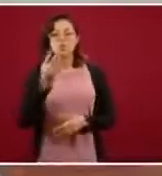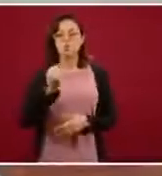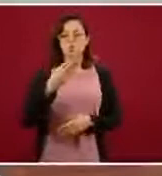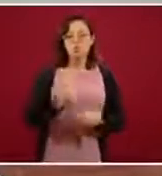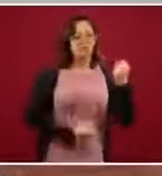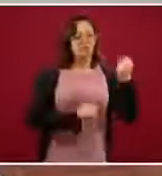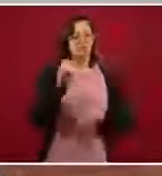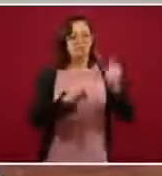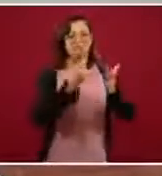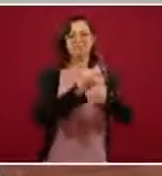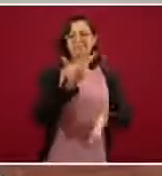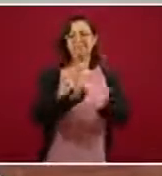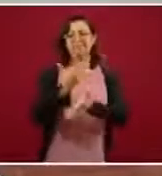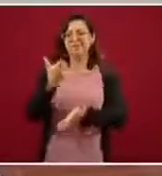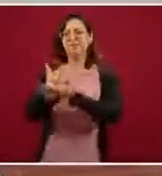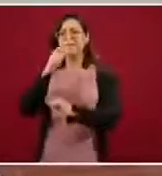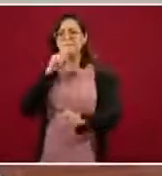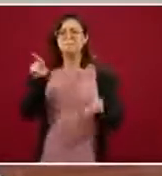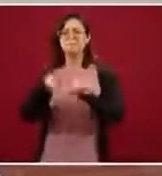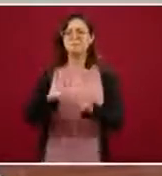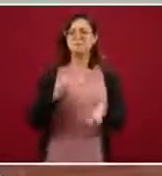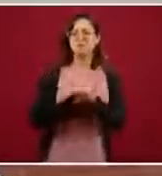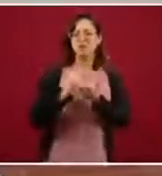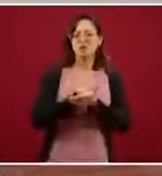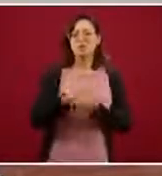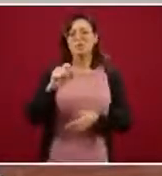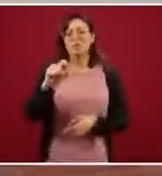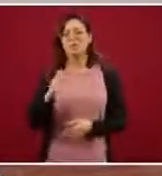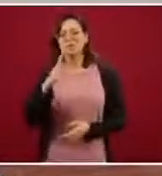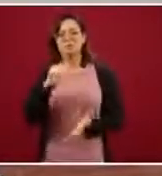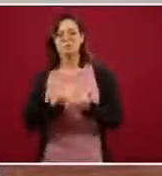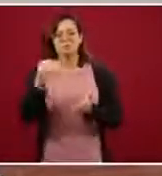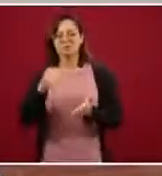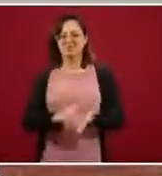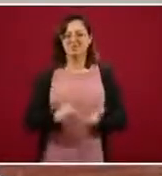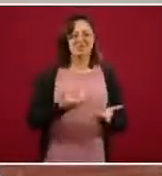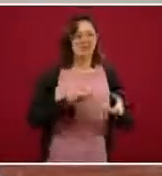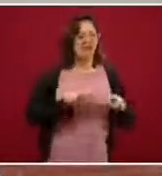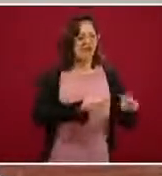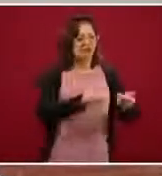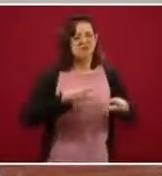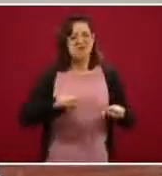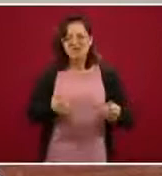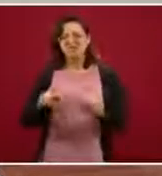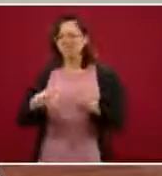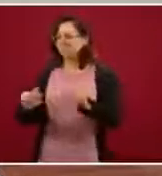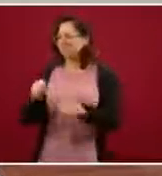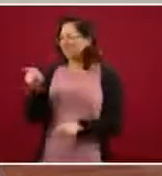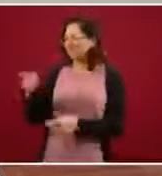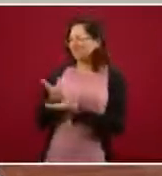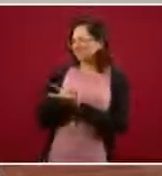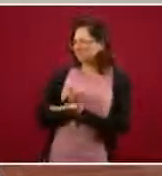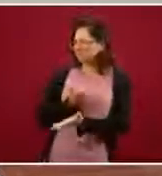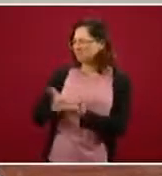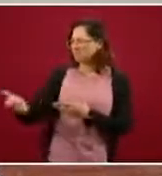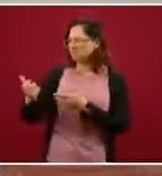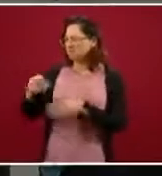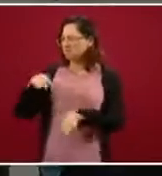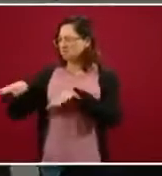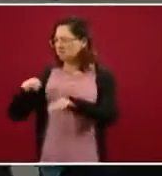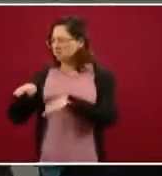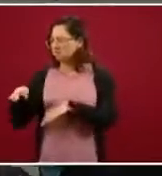y el consumo de tarjetas de crédito por 24.7 millones, no son compatibles con su ingreso como servidor